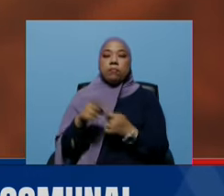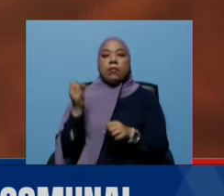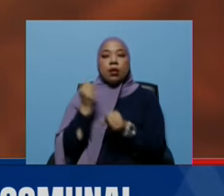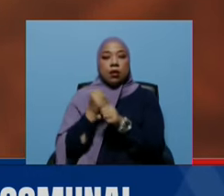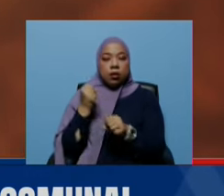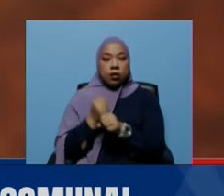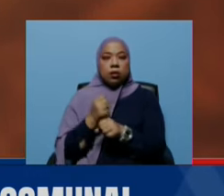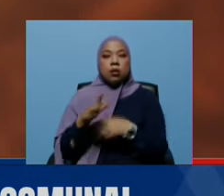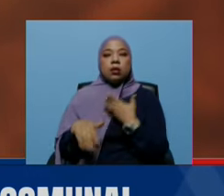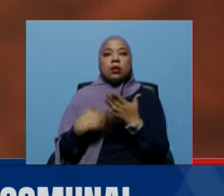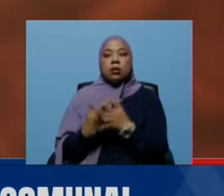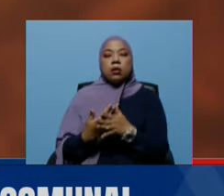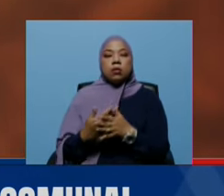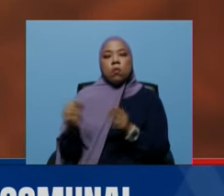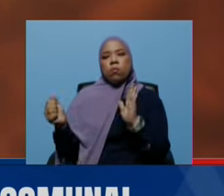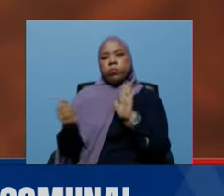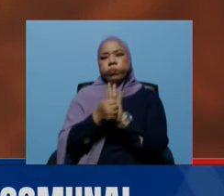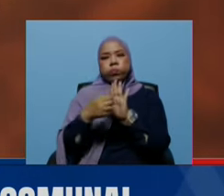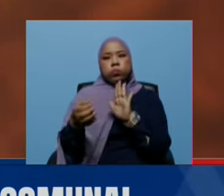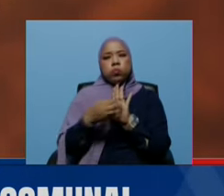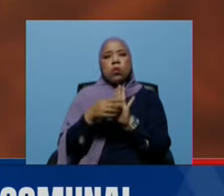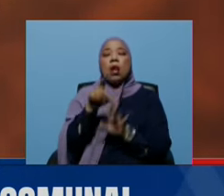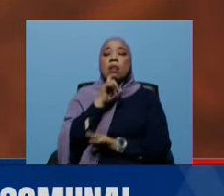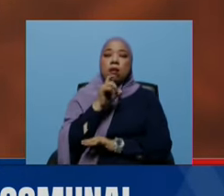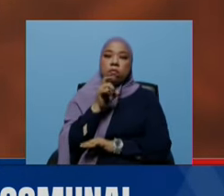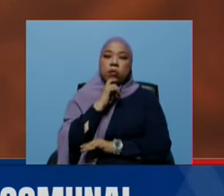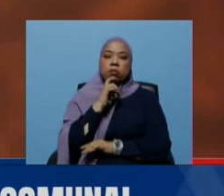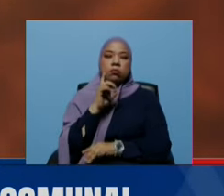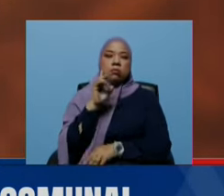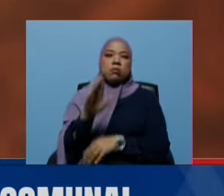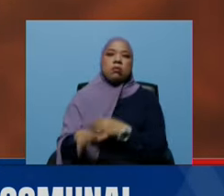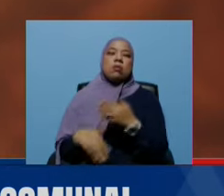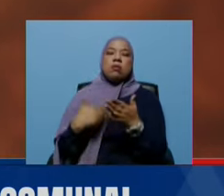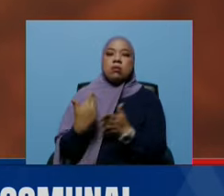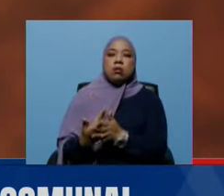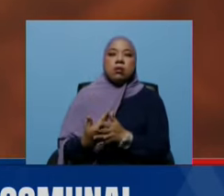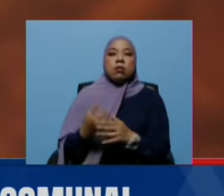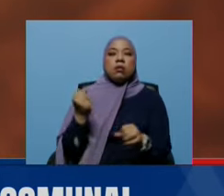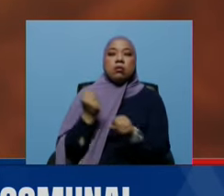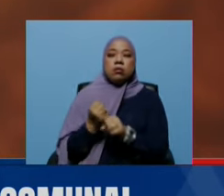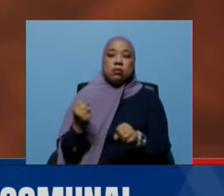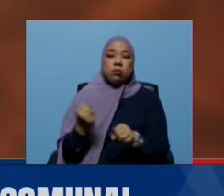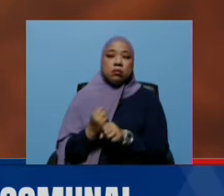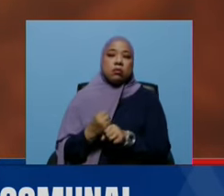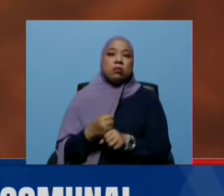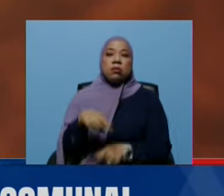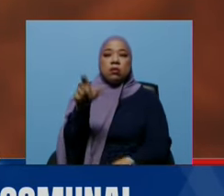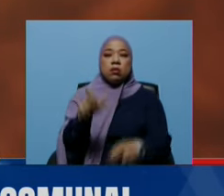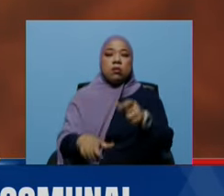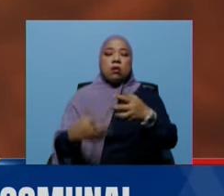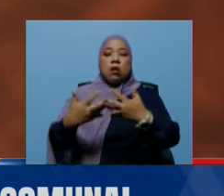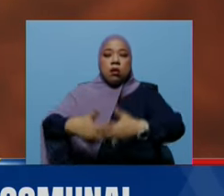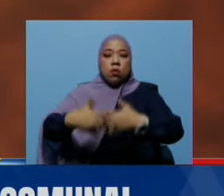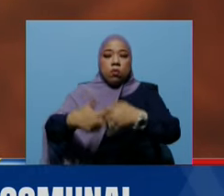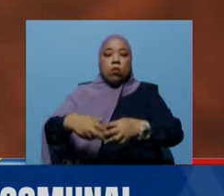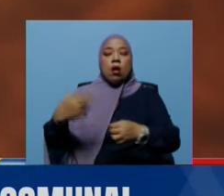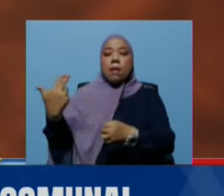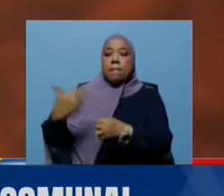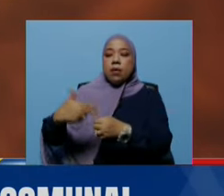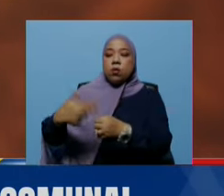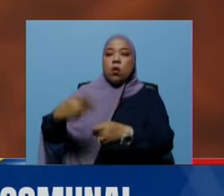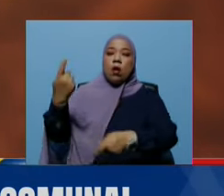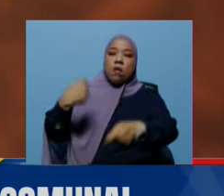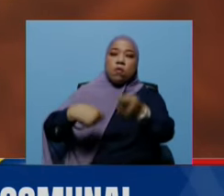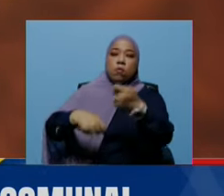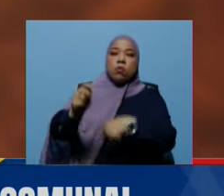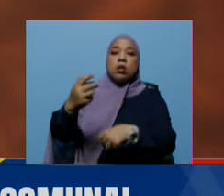economía, que bueno, que nos las han golpeado tan duro. Apenas usted logró la reapertura de la industria petrolera o vender petróleo, y lo primero